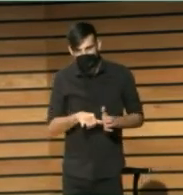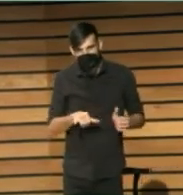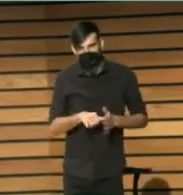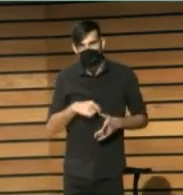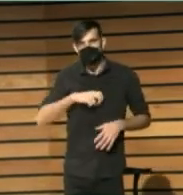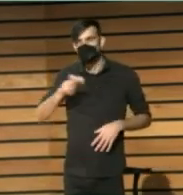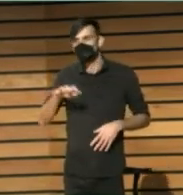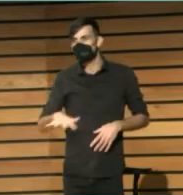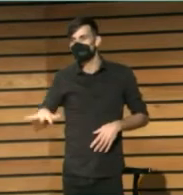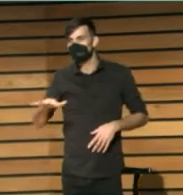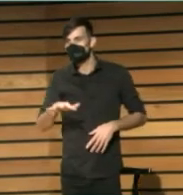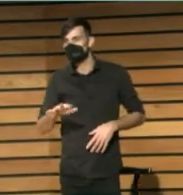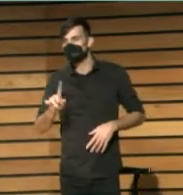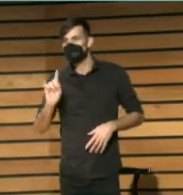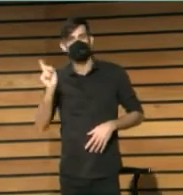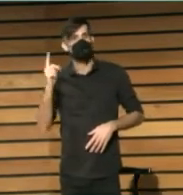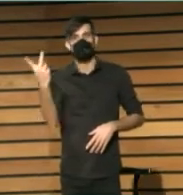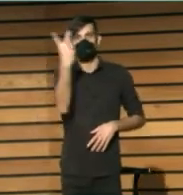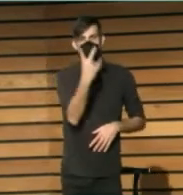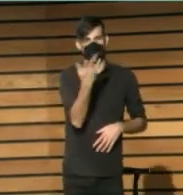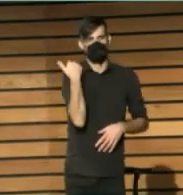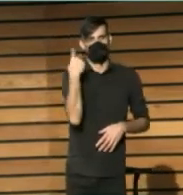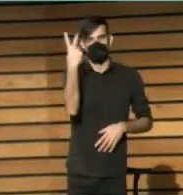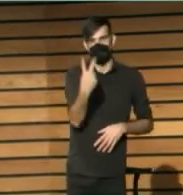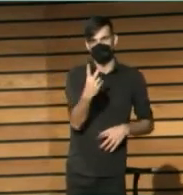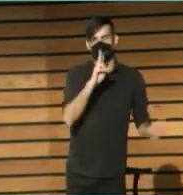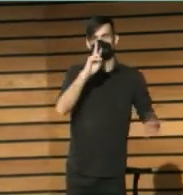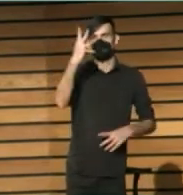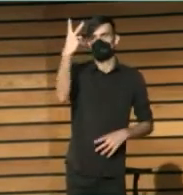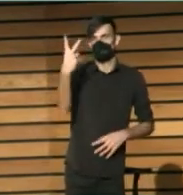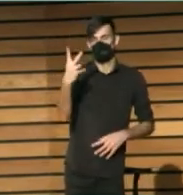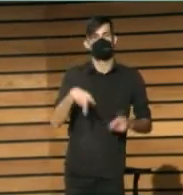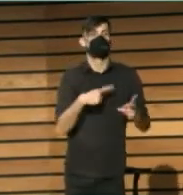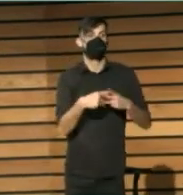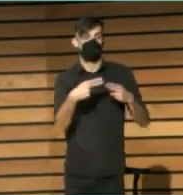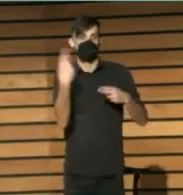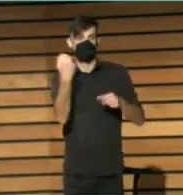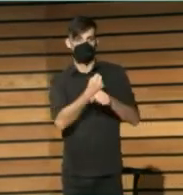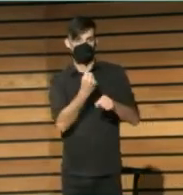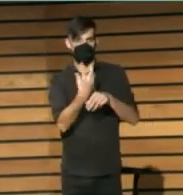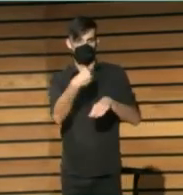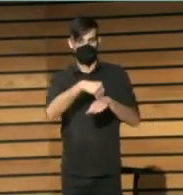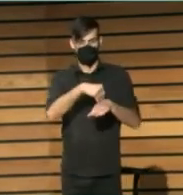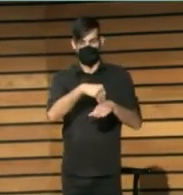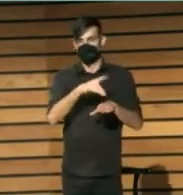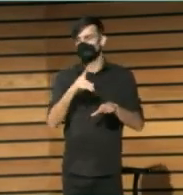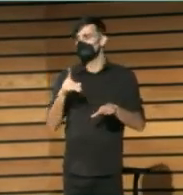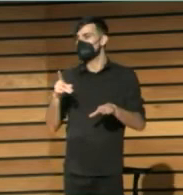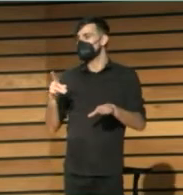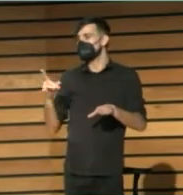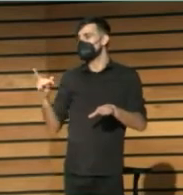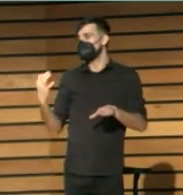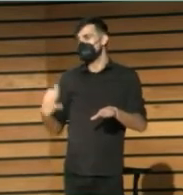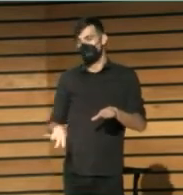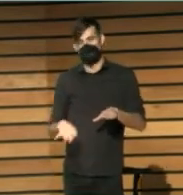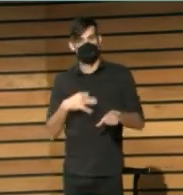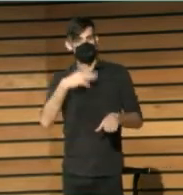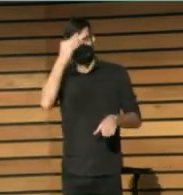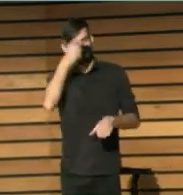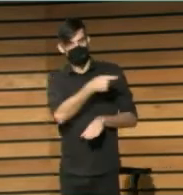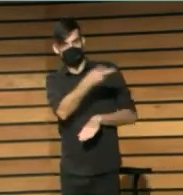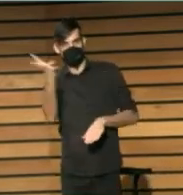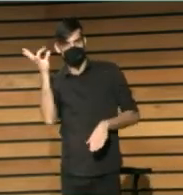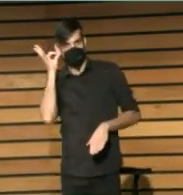otra? Eran dos nada más. Bueno, yo las hice más abundantes.